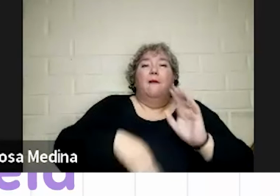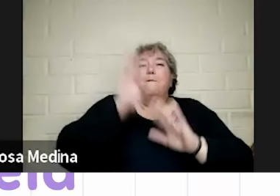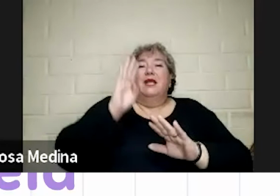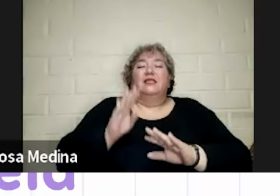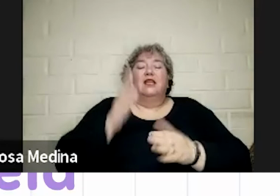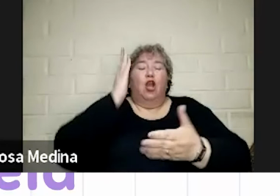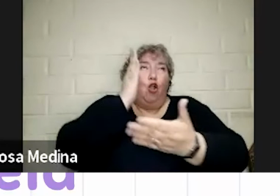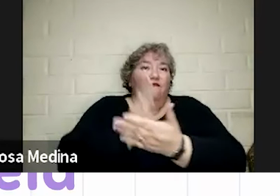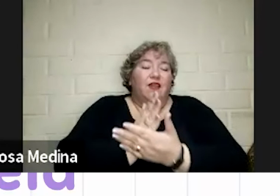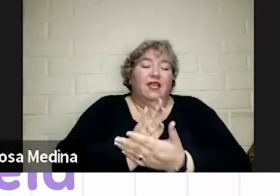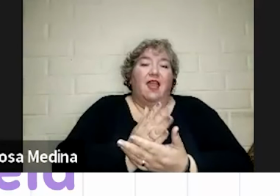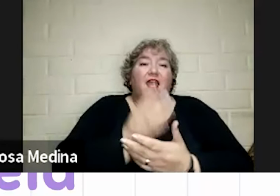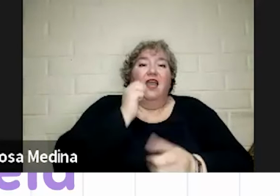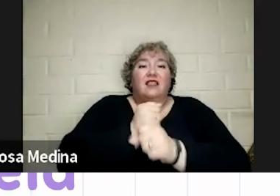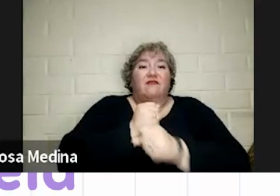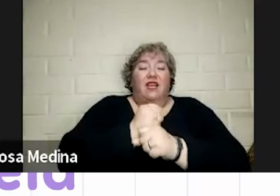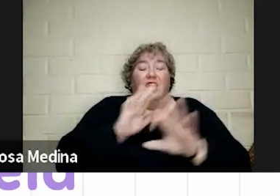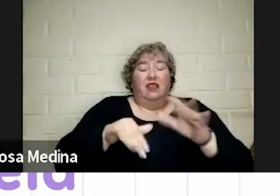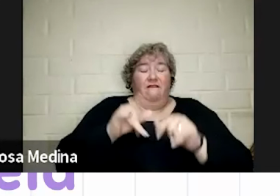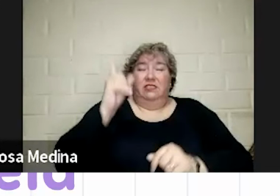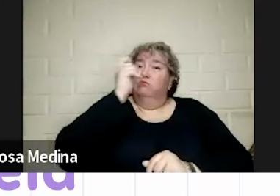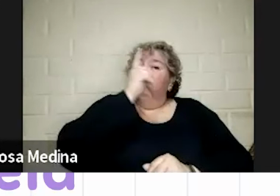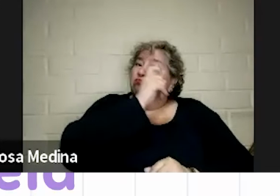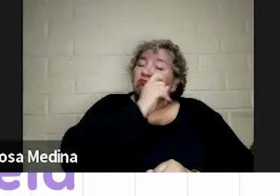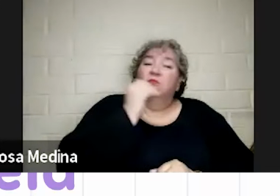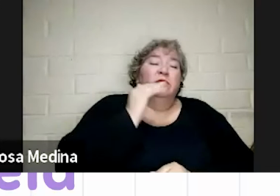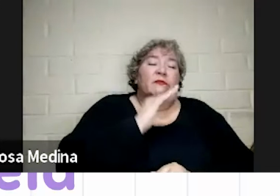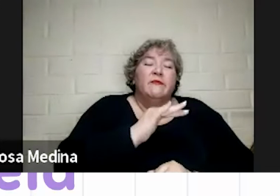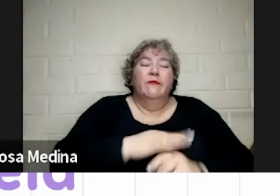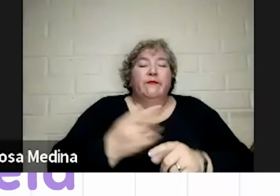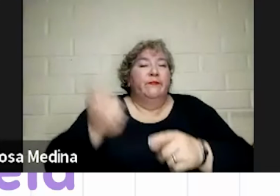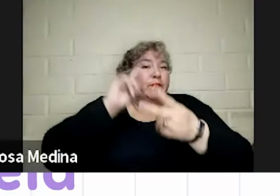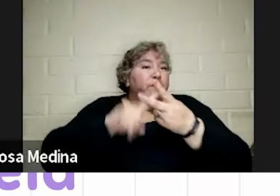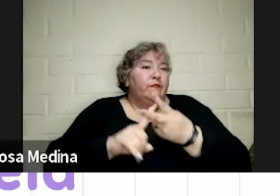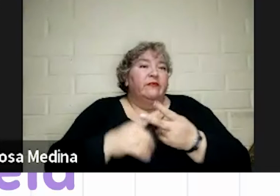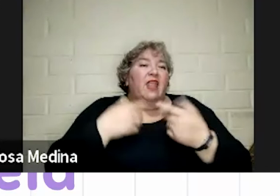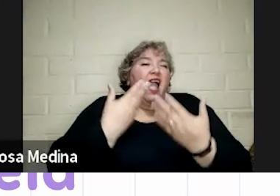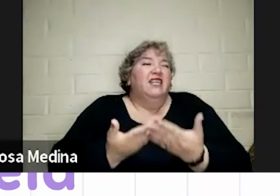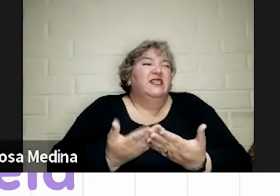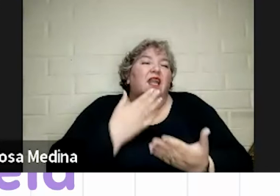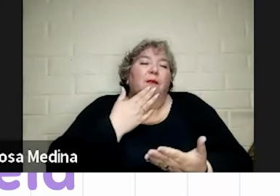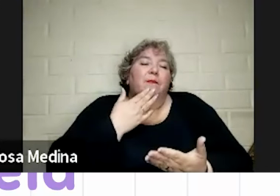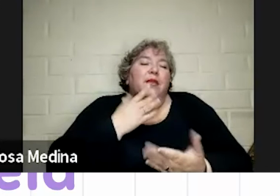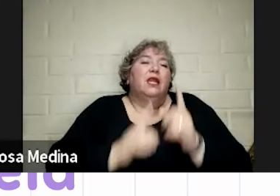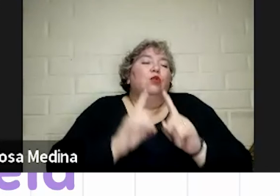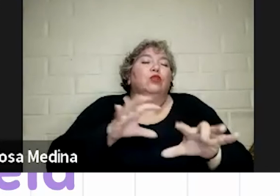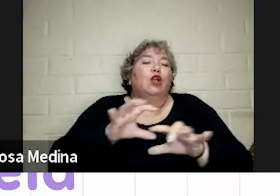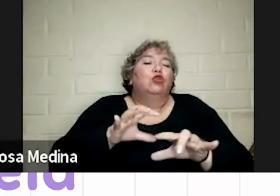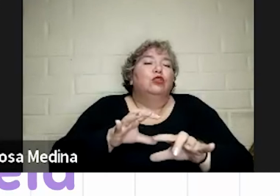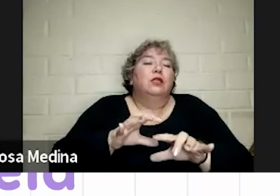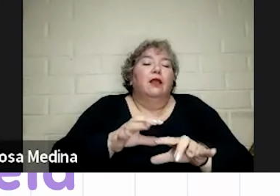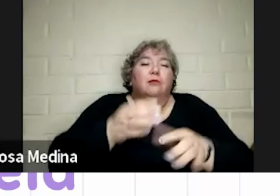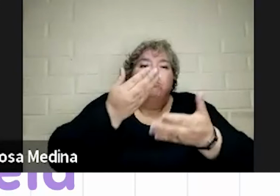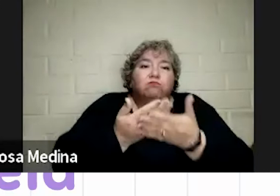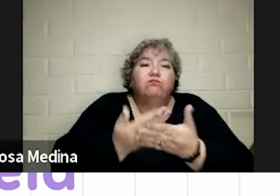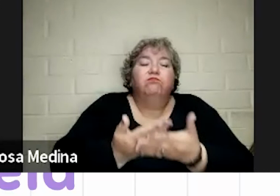actuar y a veces es más difícil para los niños. Y por otro lado, implementar estrategias explícitas para la regulación emocional. Ya